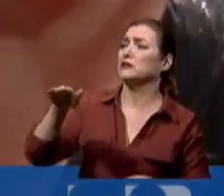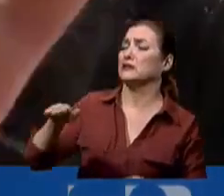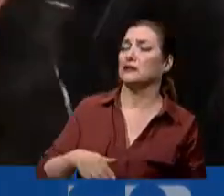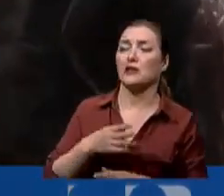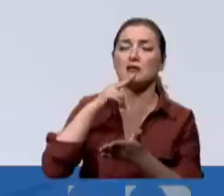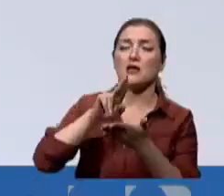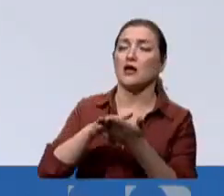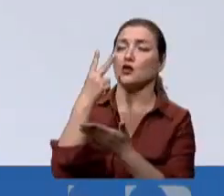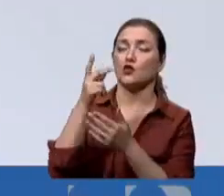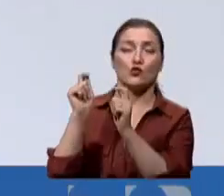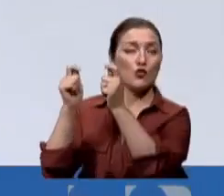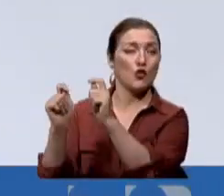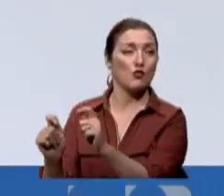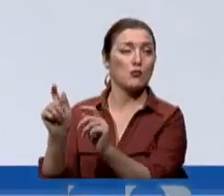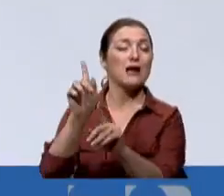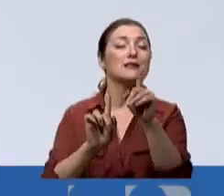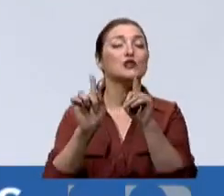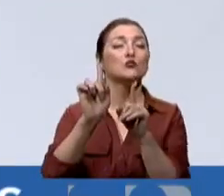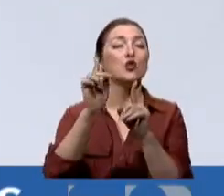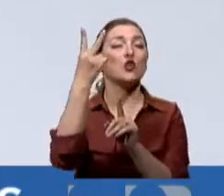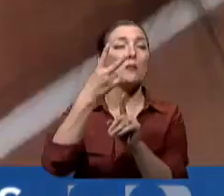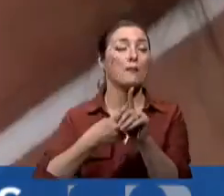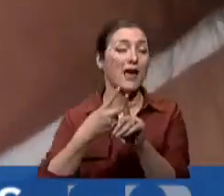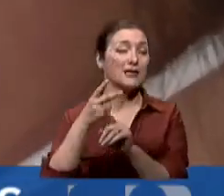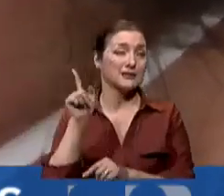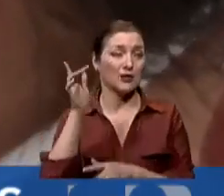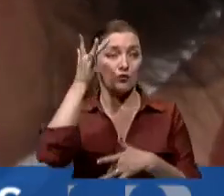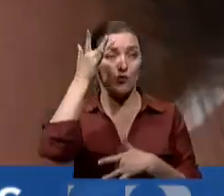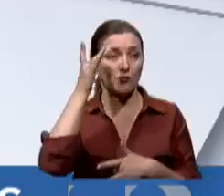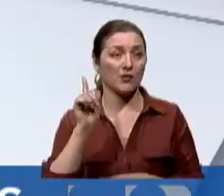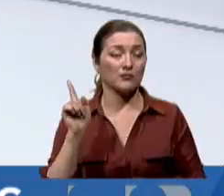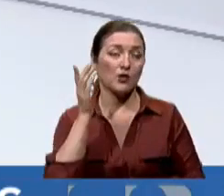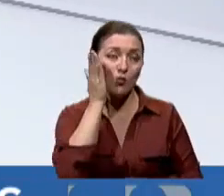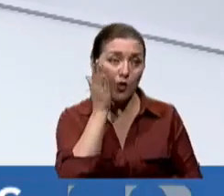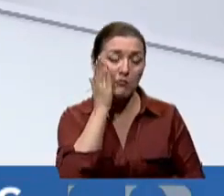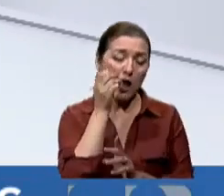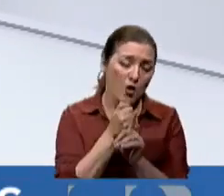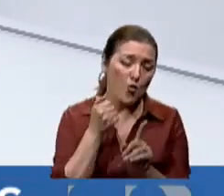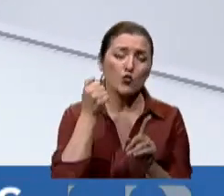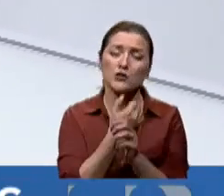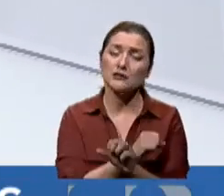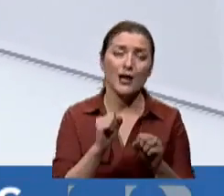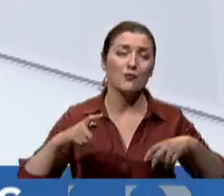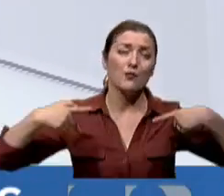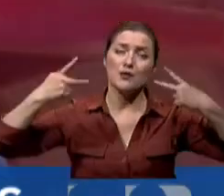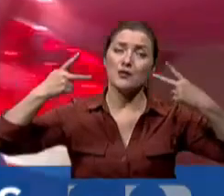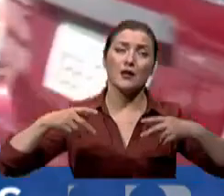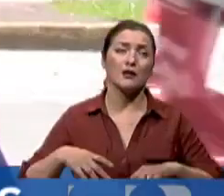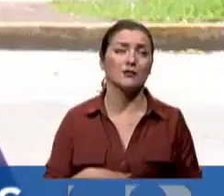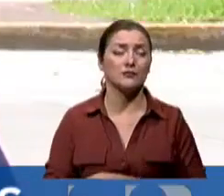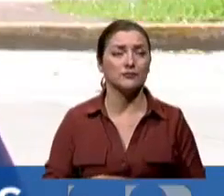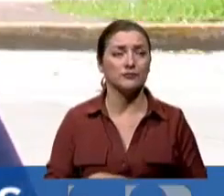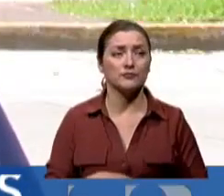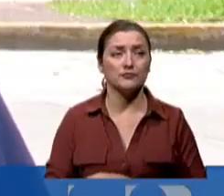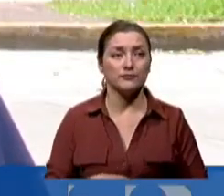mandado 2 cartas. La menor fue diagnosticada a los 2 meses de edad y desde entonces la madre ha luchado por salvar la vida de su hija. Y